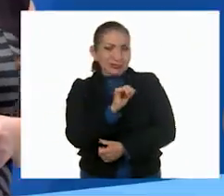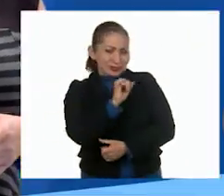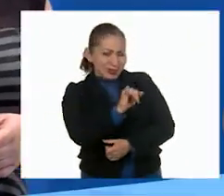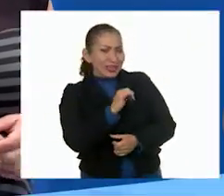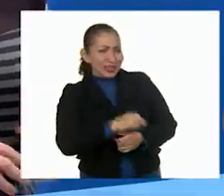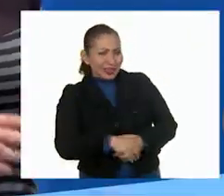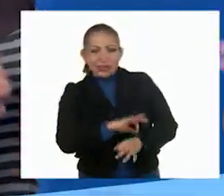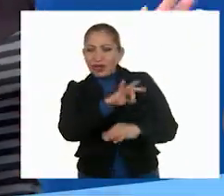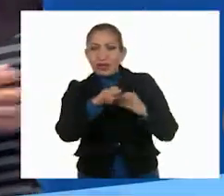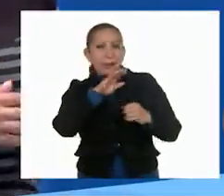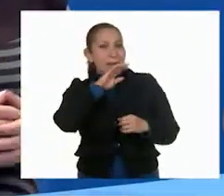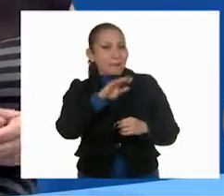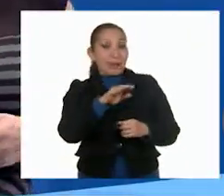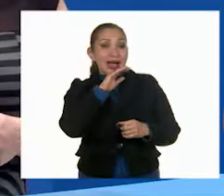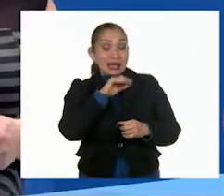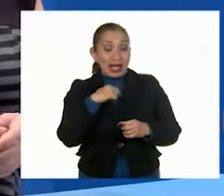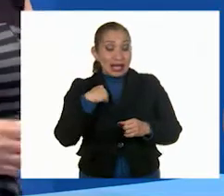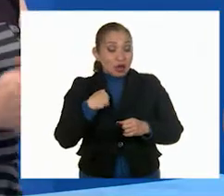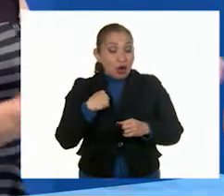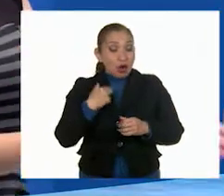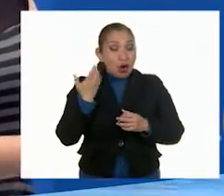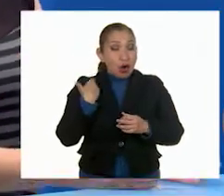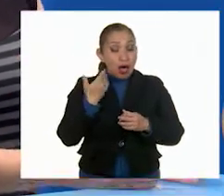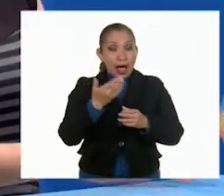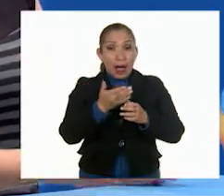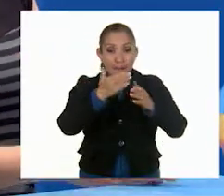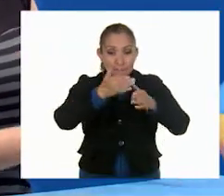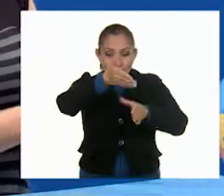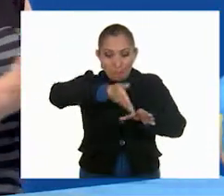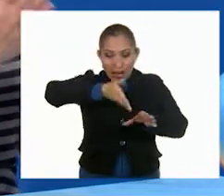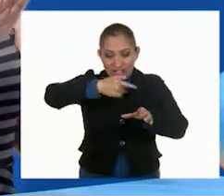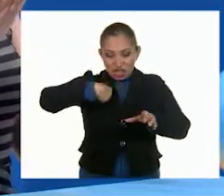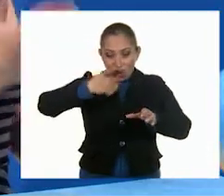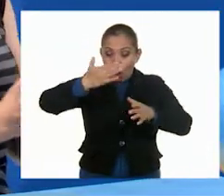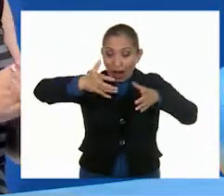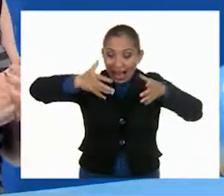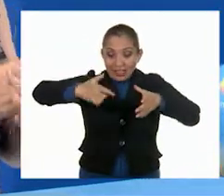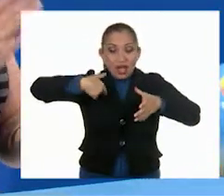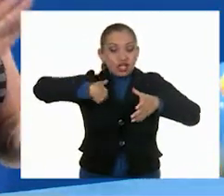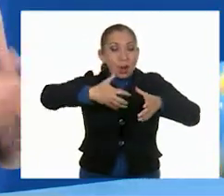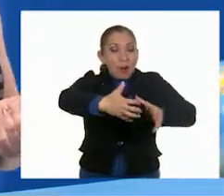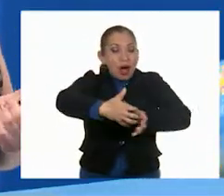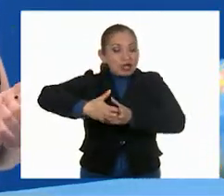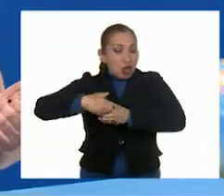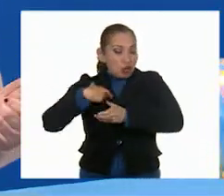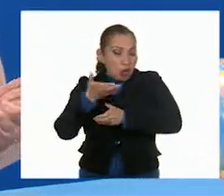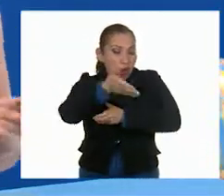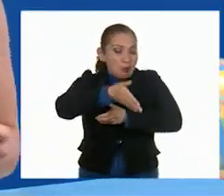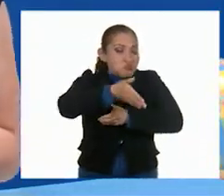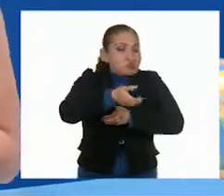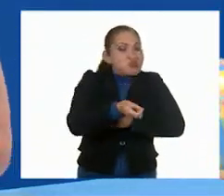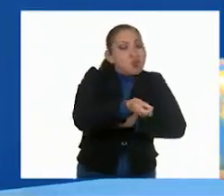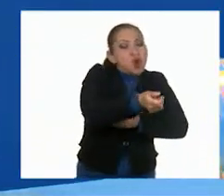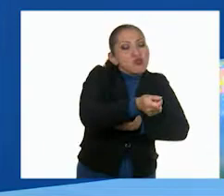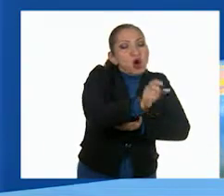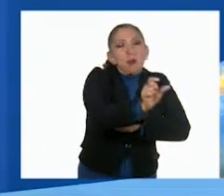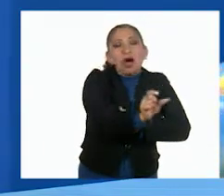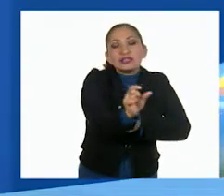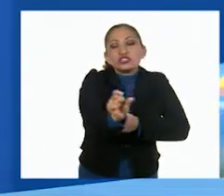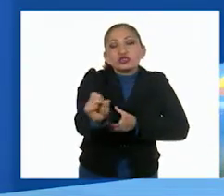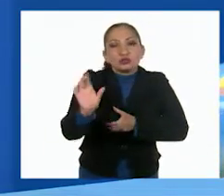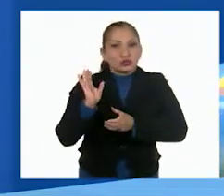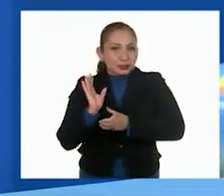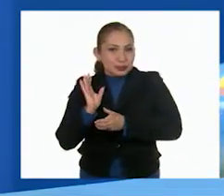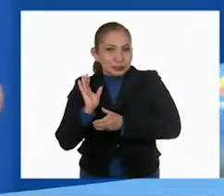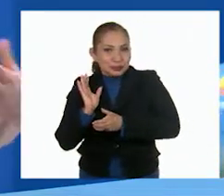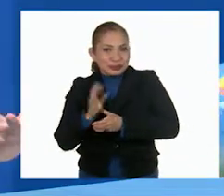lo que usamos todas las mamás. Decimos, este pedazo es más grande para mí porque yo lo partí y lo compartí. Muy bien.